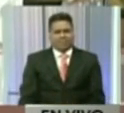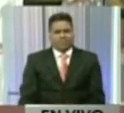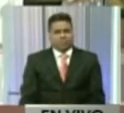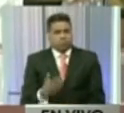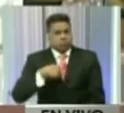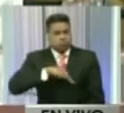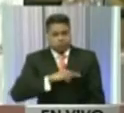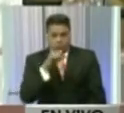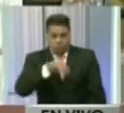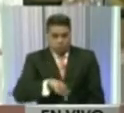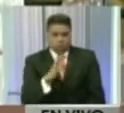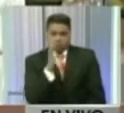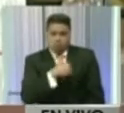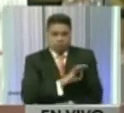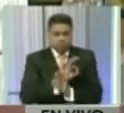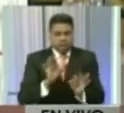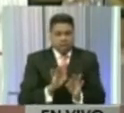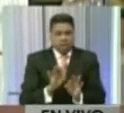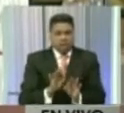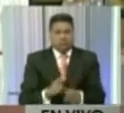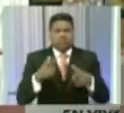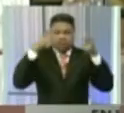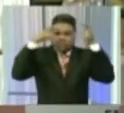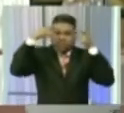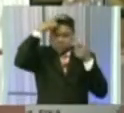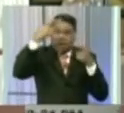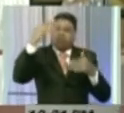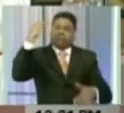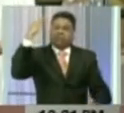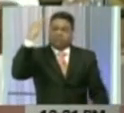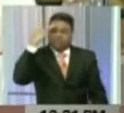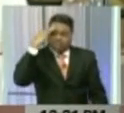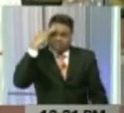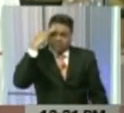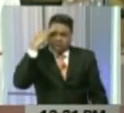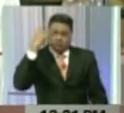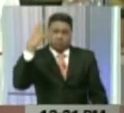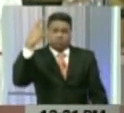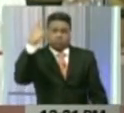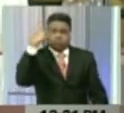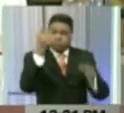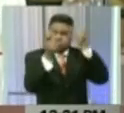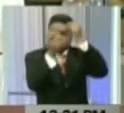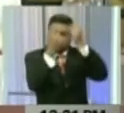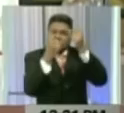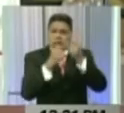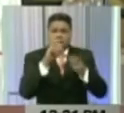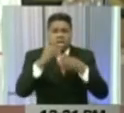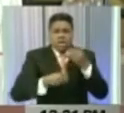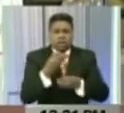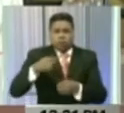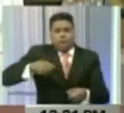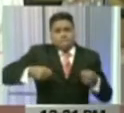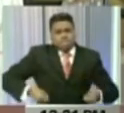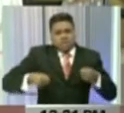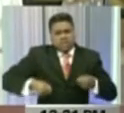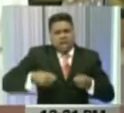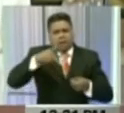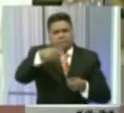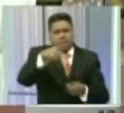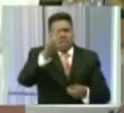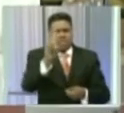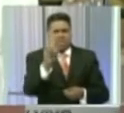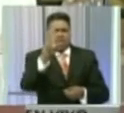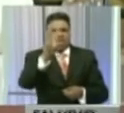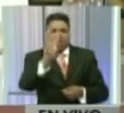Y el sistema de distribución, Chávez sabía eso. Y buscó montar un sistema de distribución público. Con Mercal, con Pedeval,